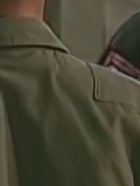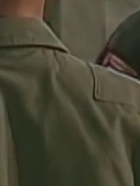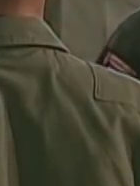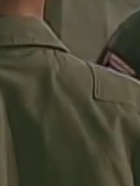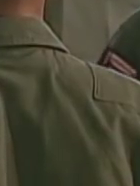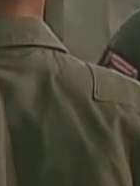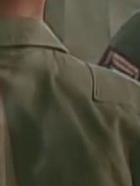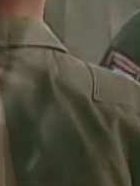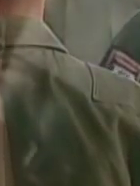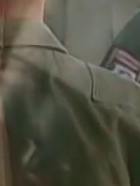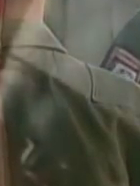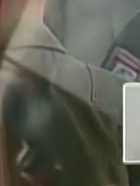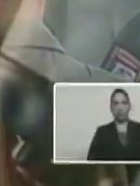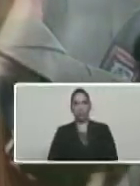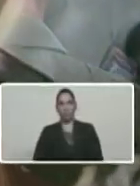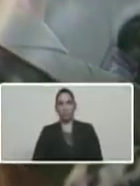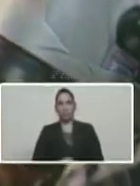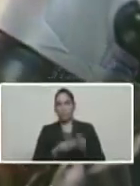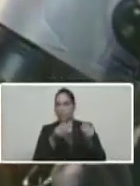con mucho afecto,